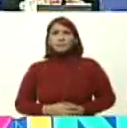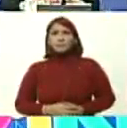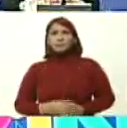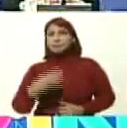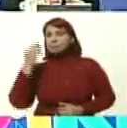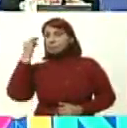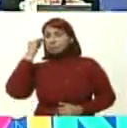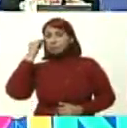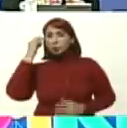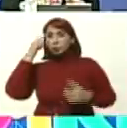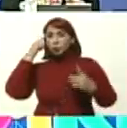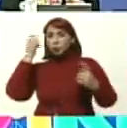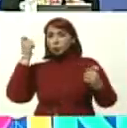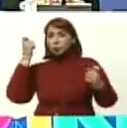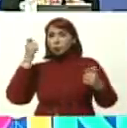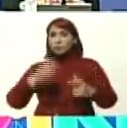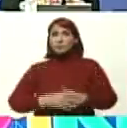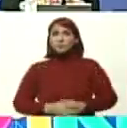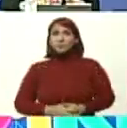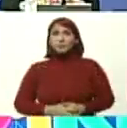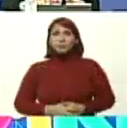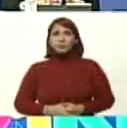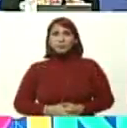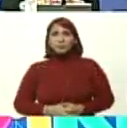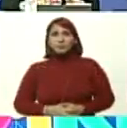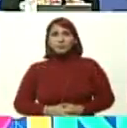mente. Cilita Flores.